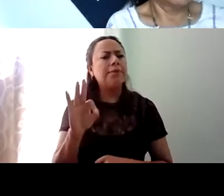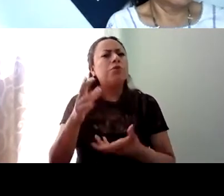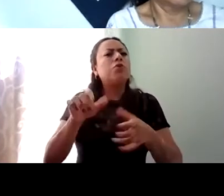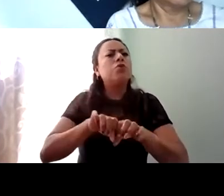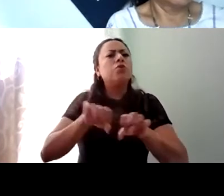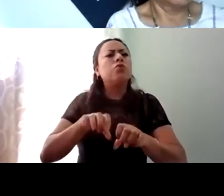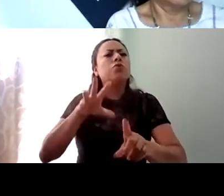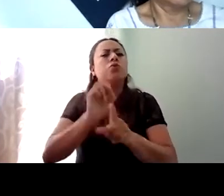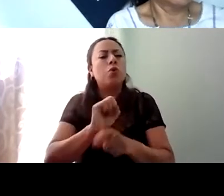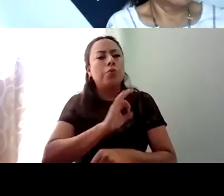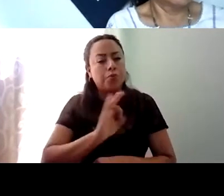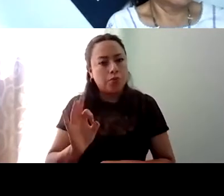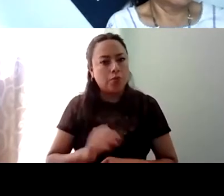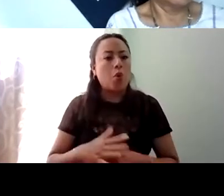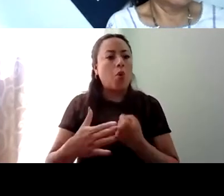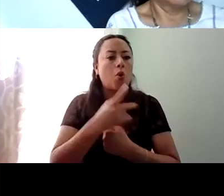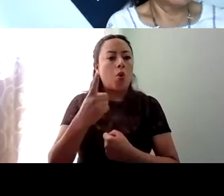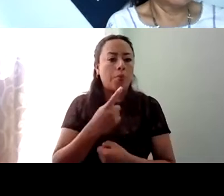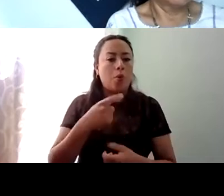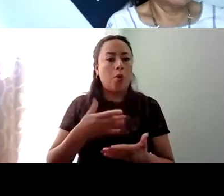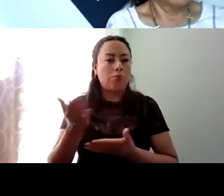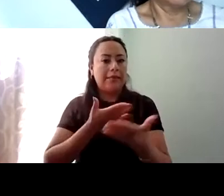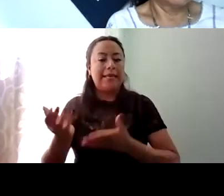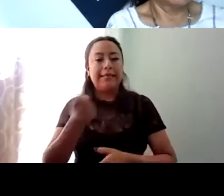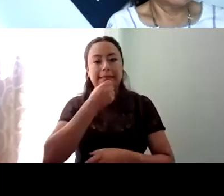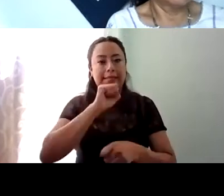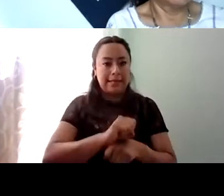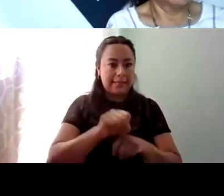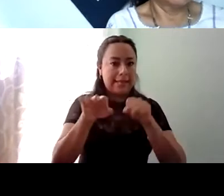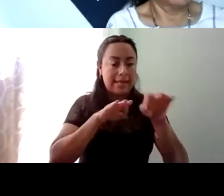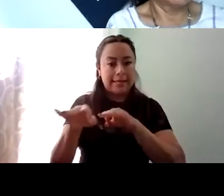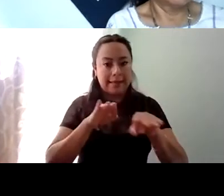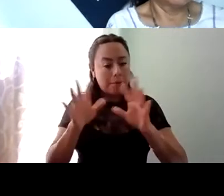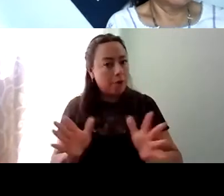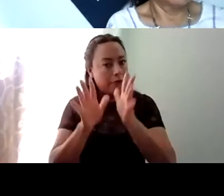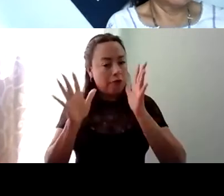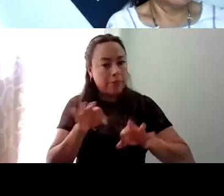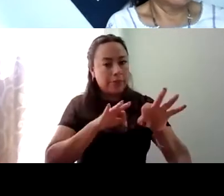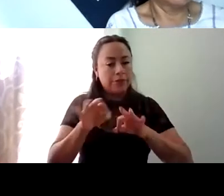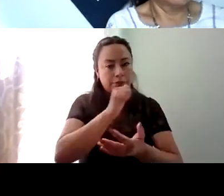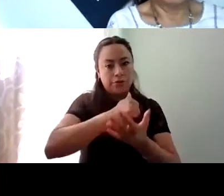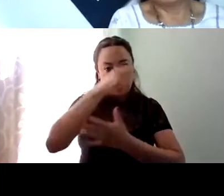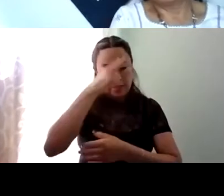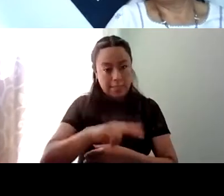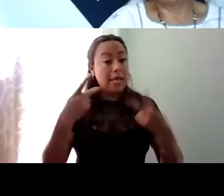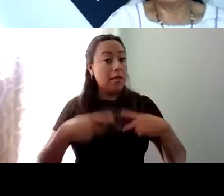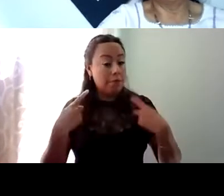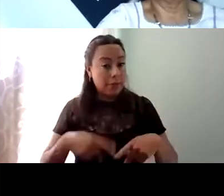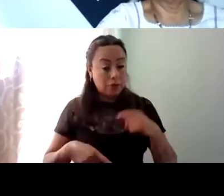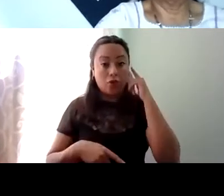las transferencias de recursos de la Secretaría del Trabajo y Fomento al Empleo de la Ciudad de México a las personas trabajadoras no